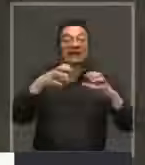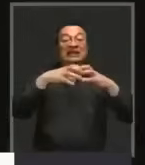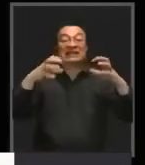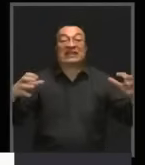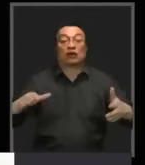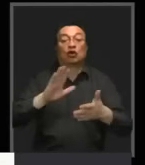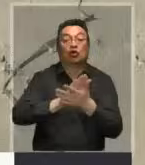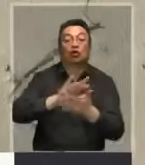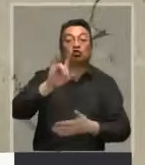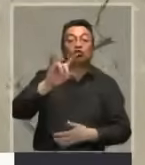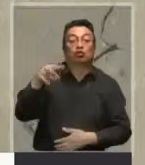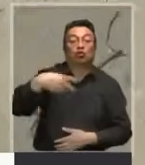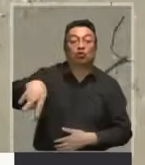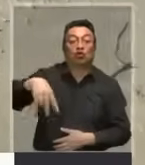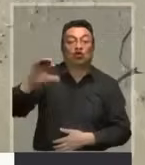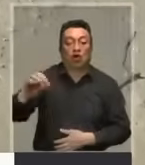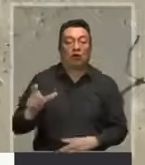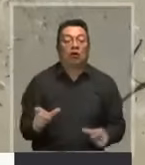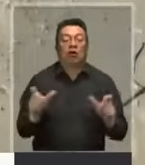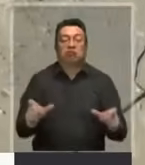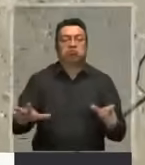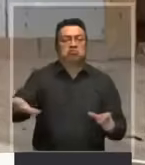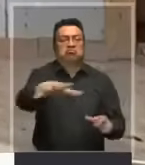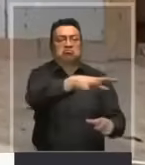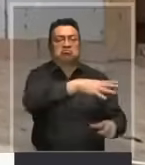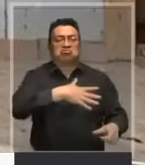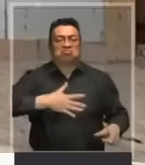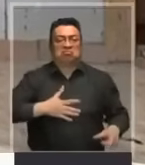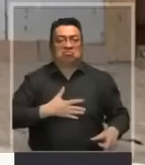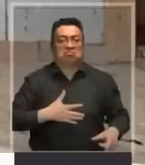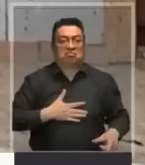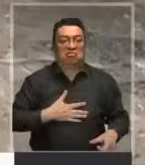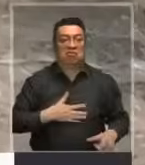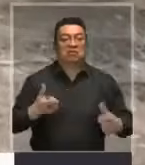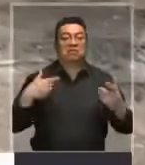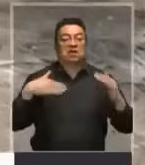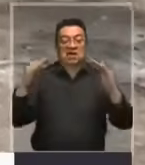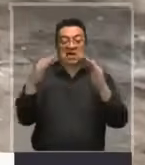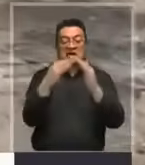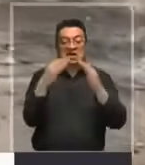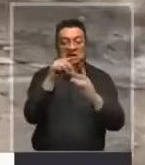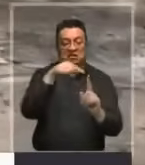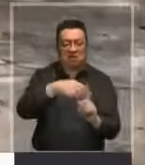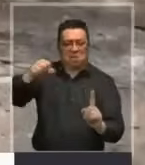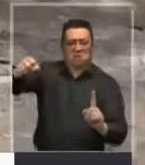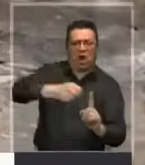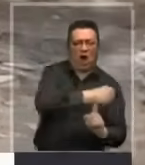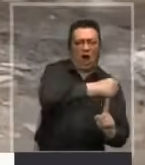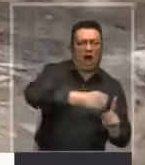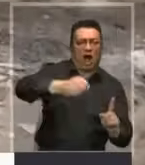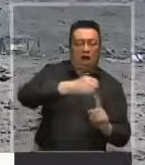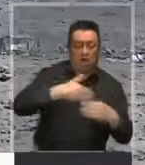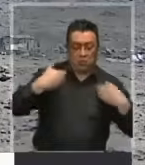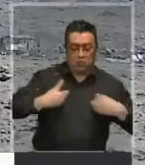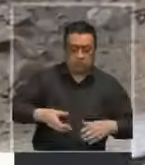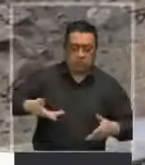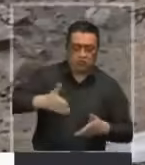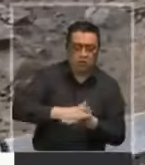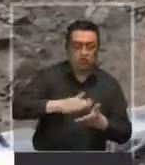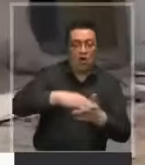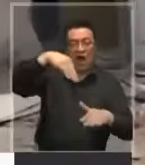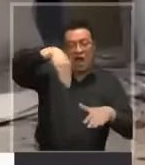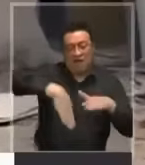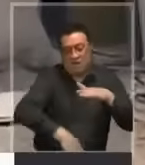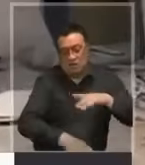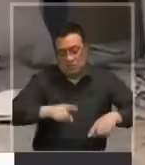se transformaron en controladores del territorio, llegando a colocar una casa de tortura y a ocultar cuerpos en los pisos